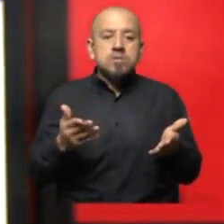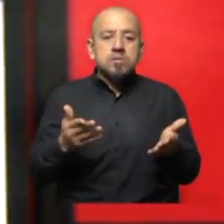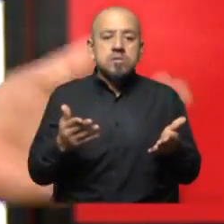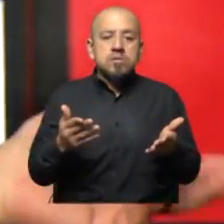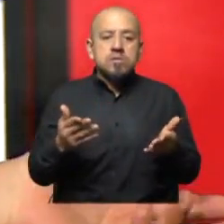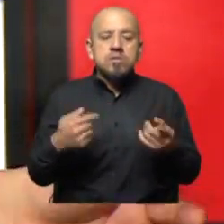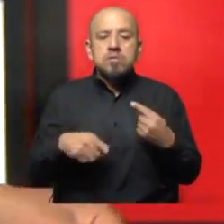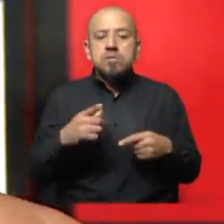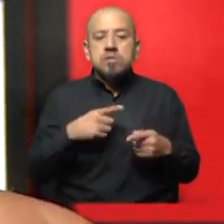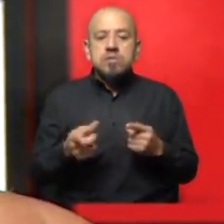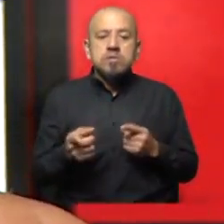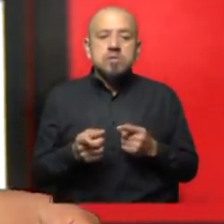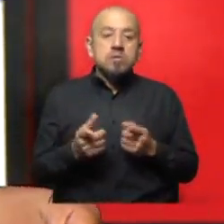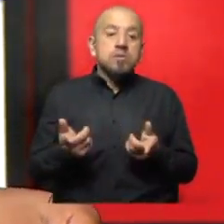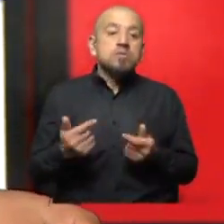es